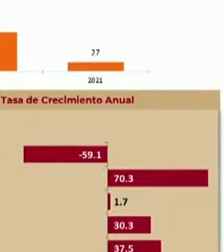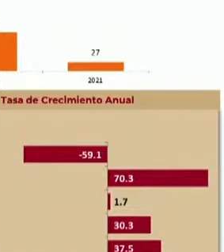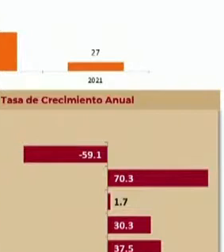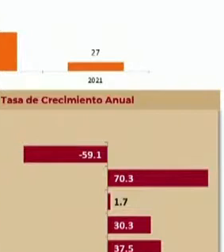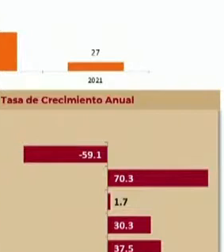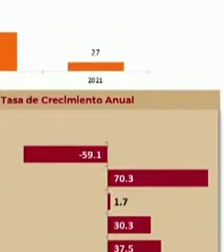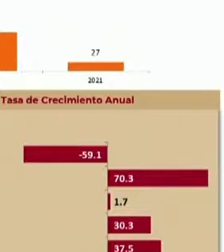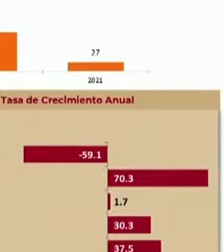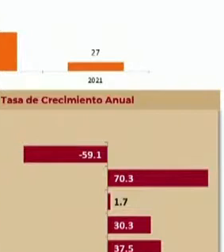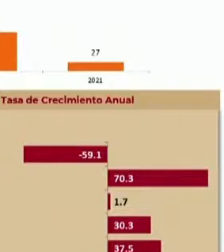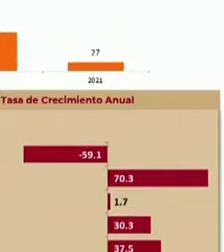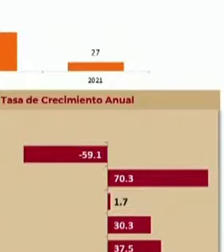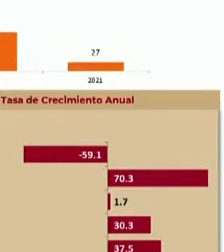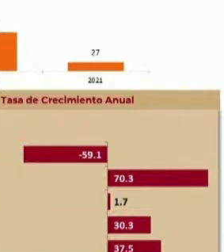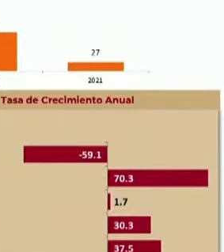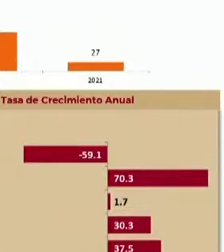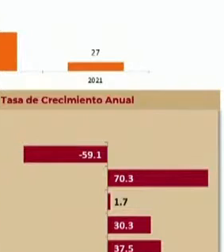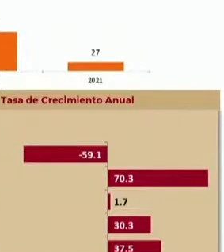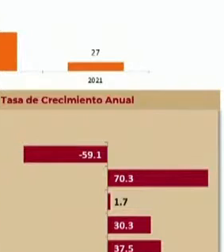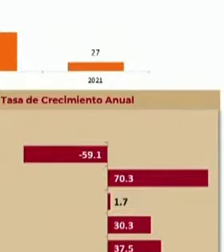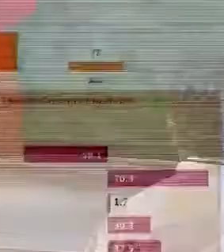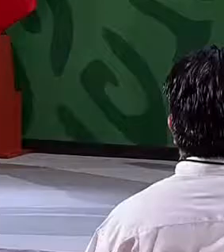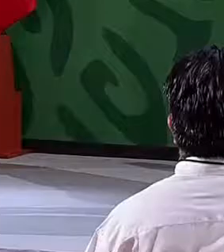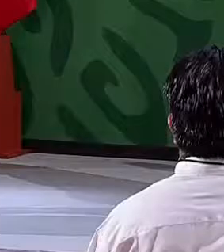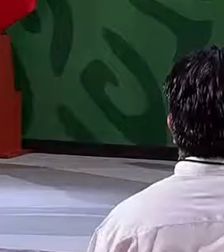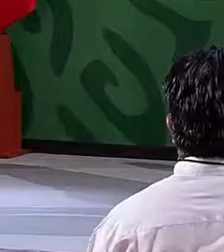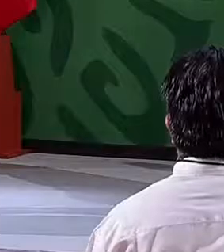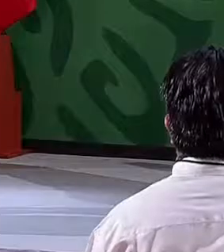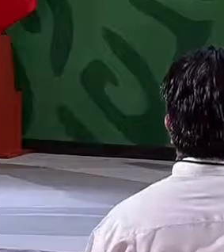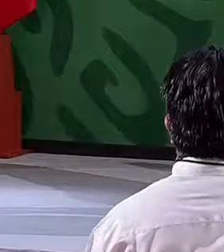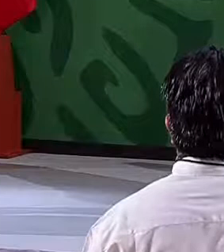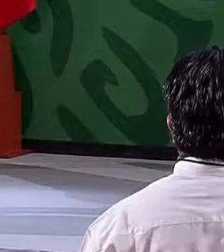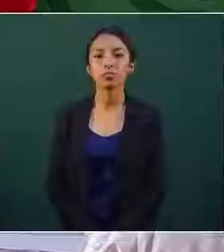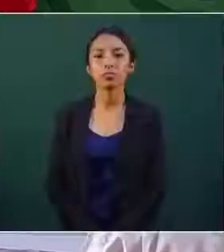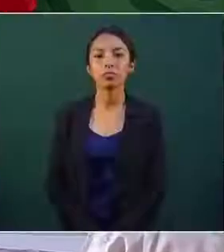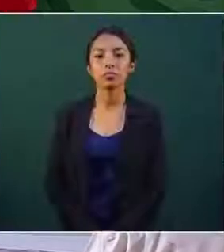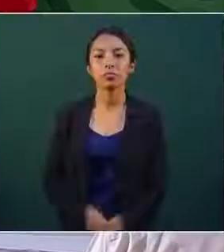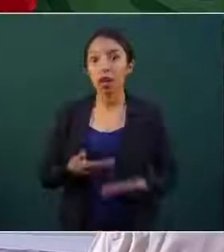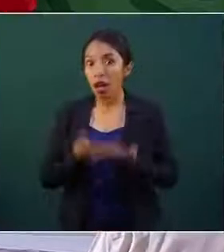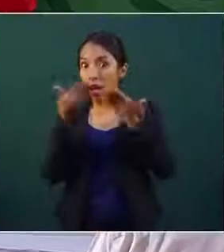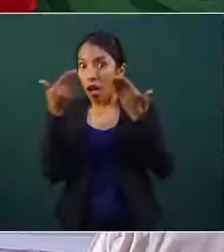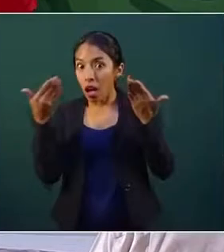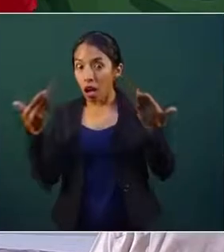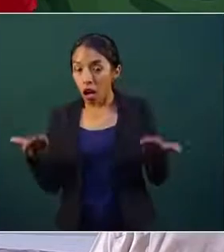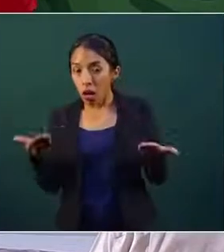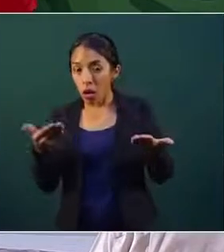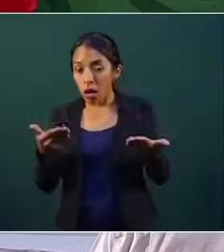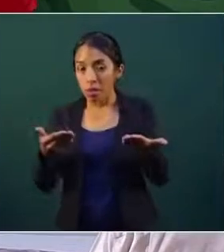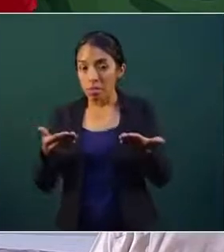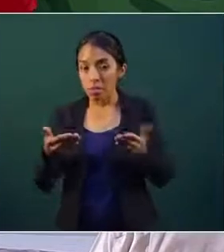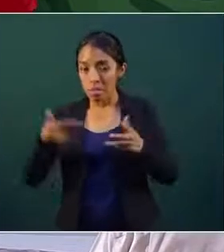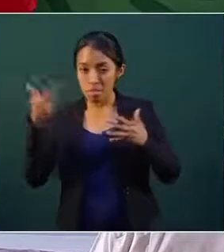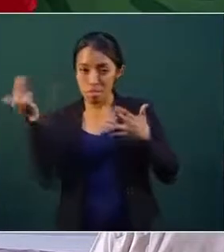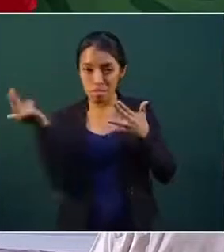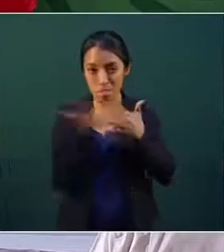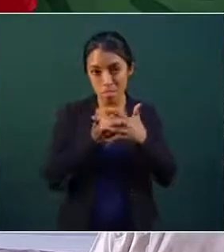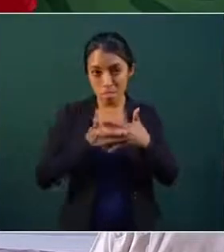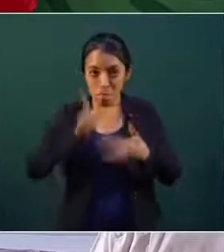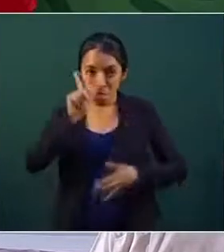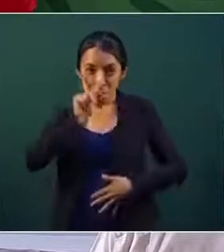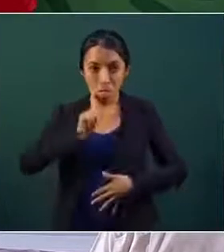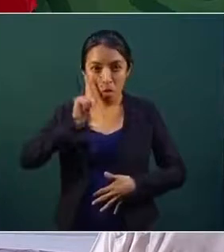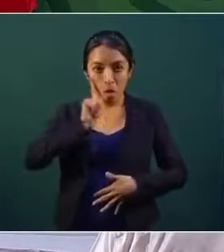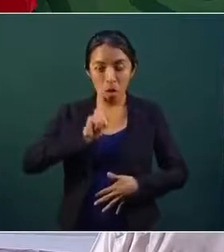59.1%. La que sigue, por favor. En lo que se refiere a feminicidios, ocupa el 5º lugar en relación a la